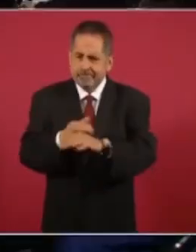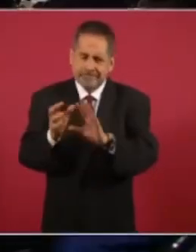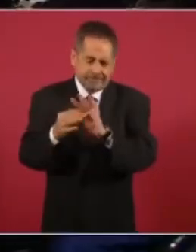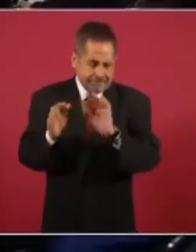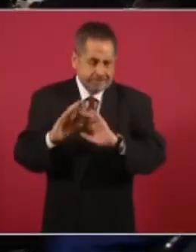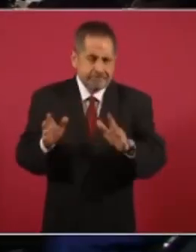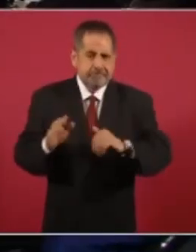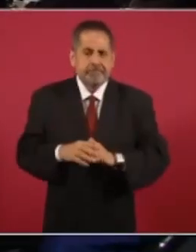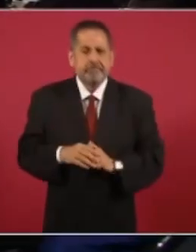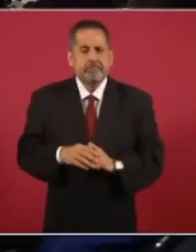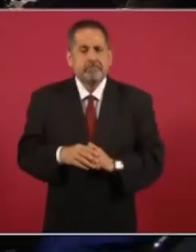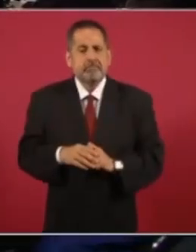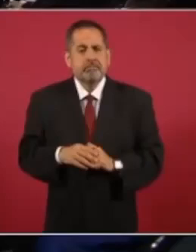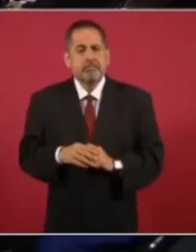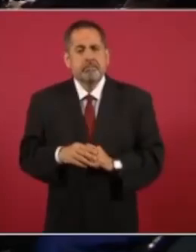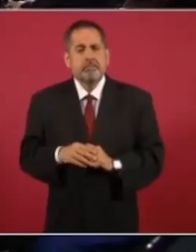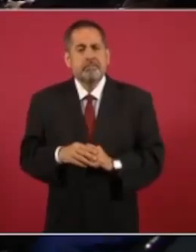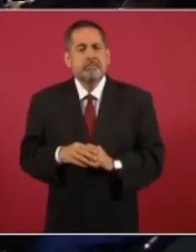los atendimos